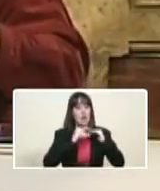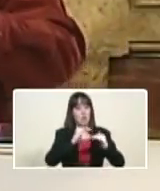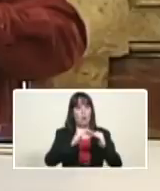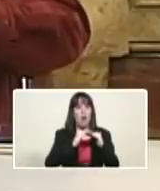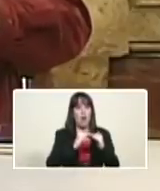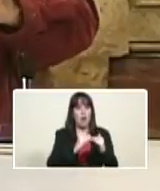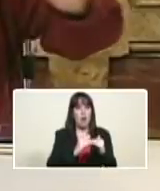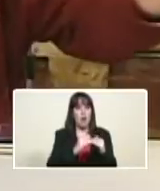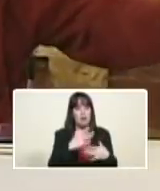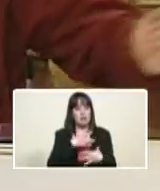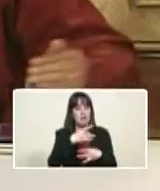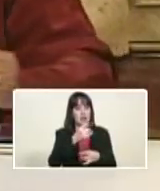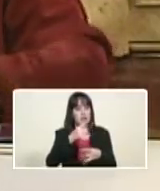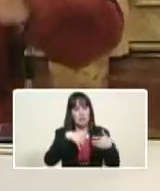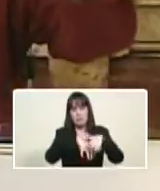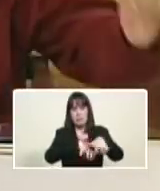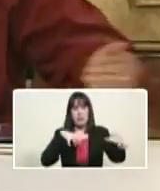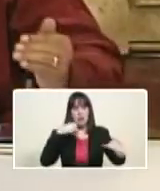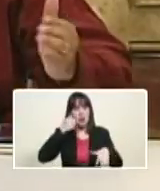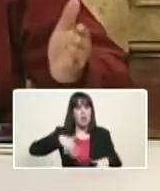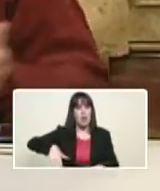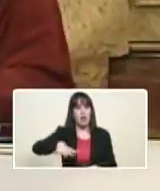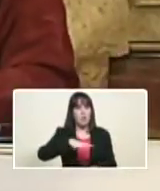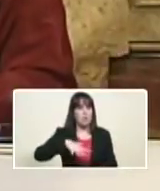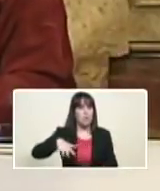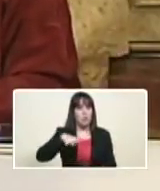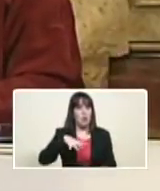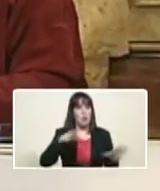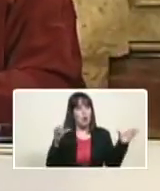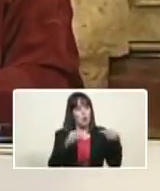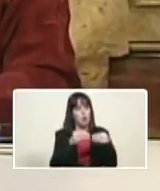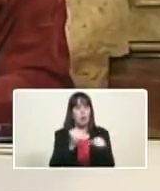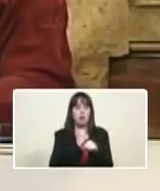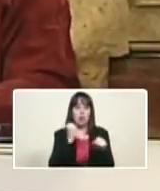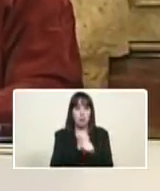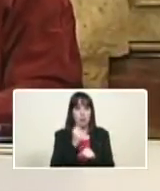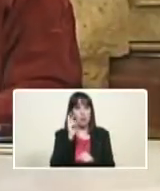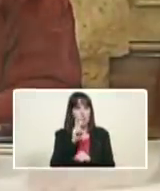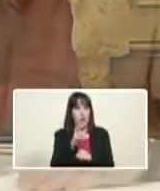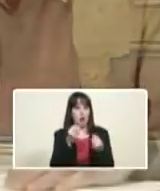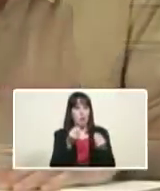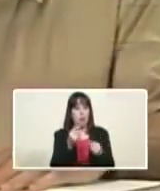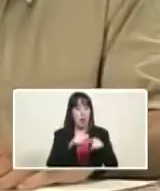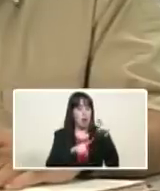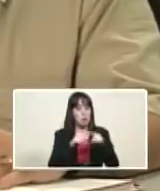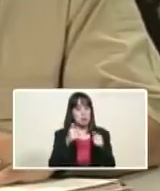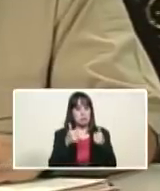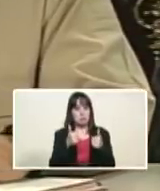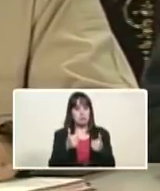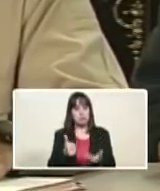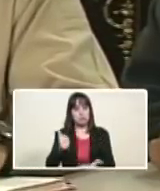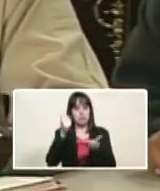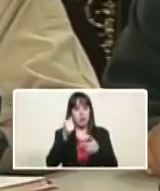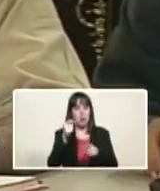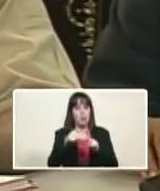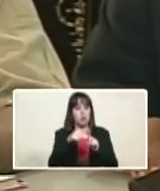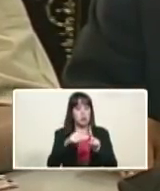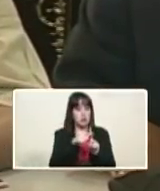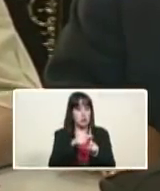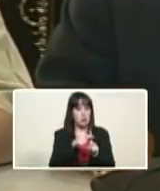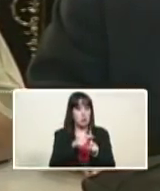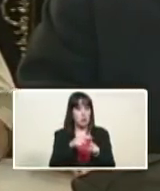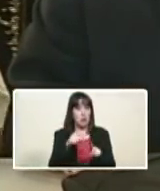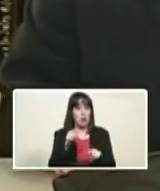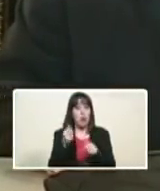los intereses de las mayorías nacionales, de la clase obrera en general. Fíjense ustedes la ventaja revolucionaria. Por eso me lanzaron el dron y me